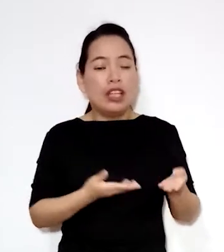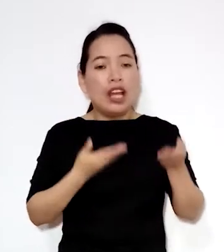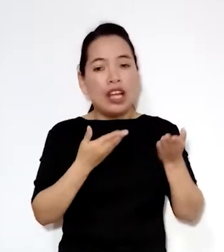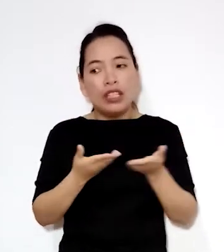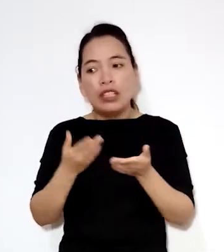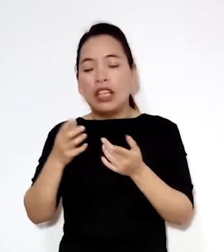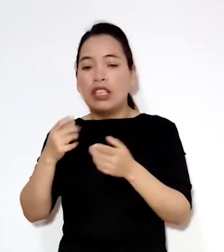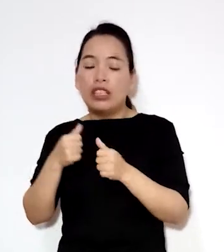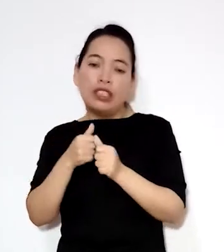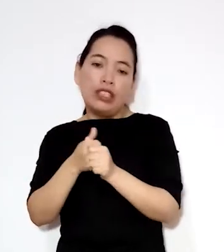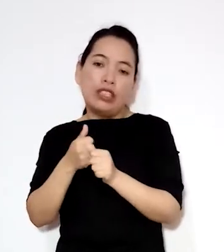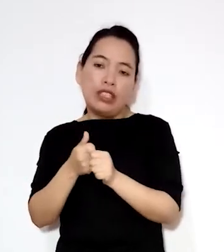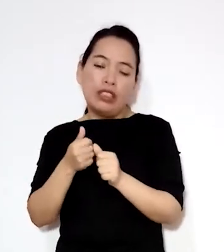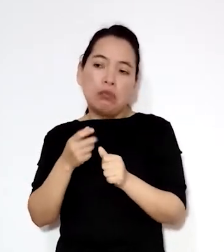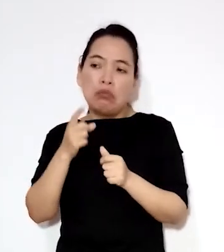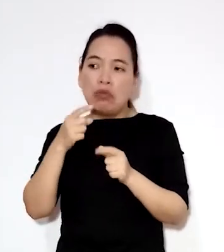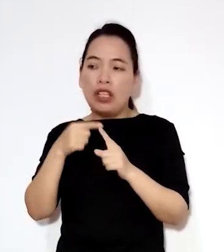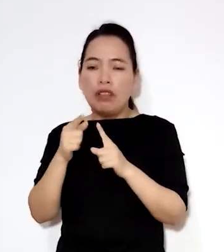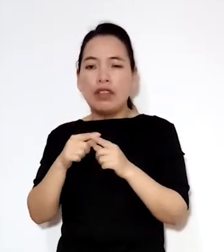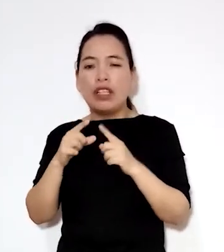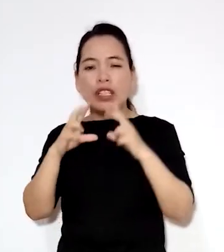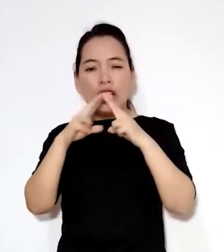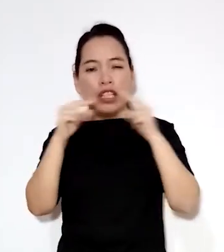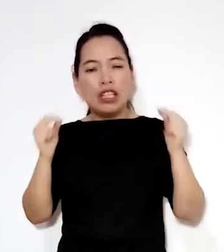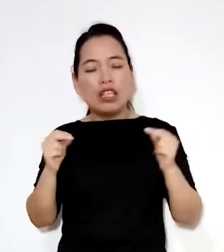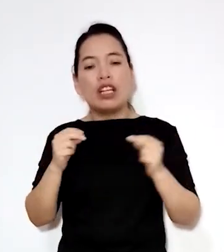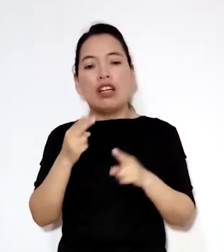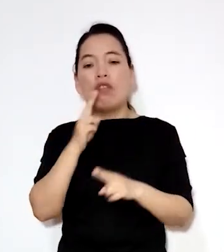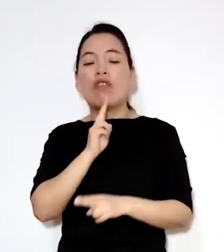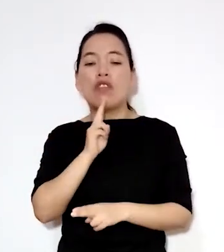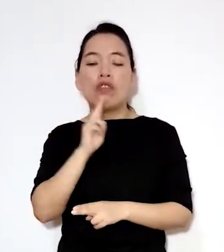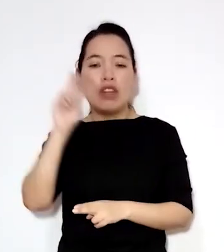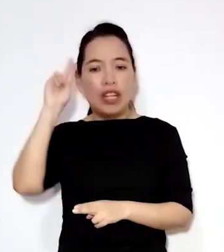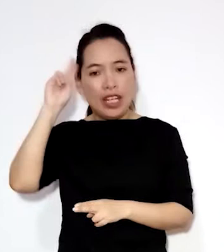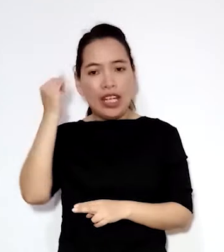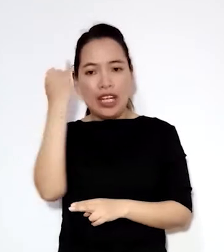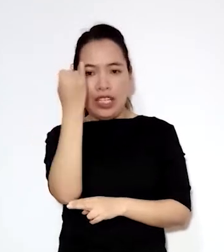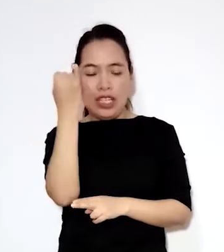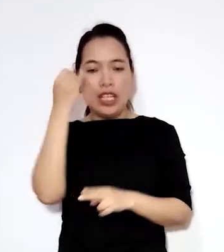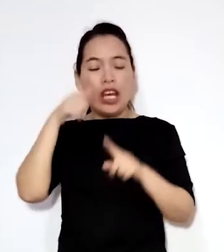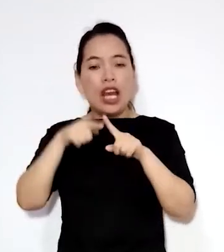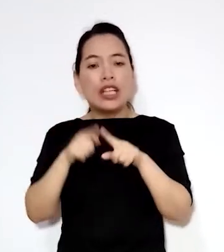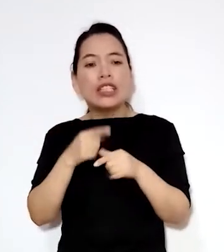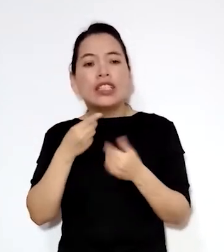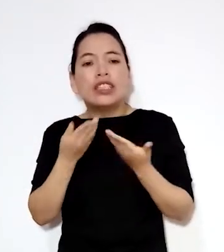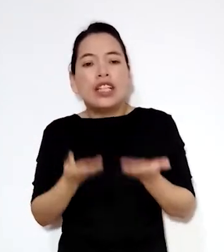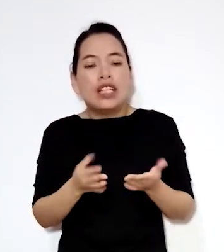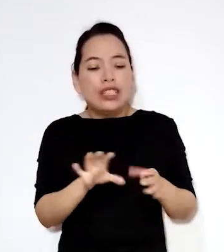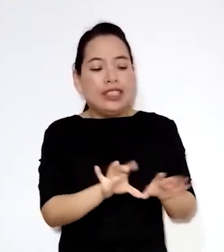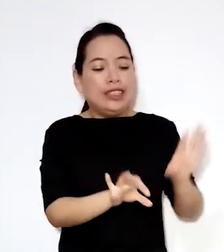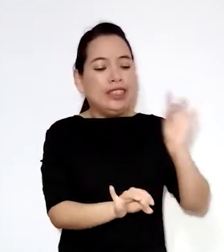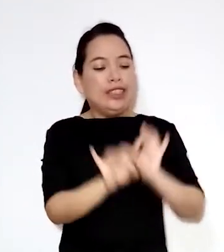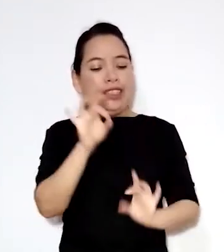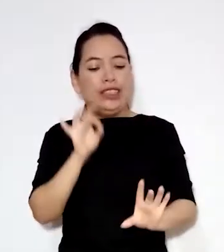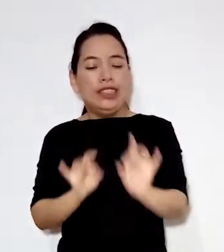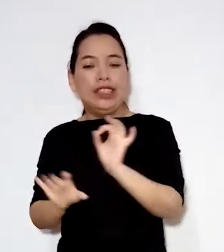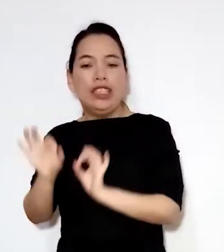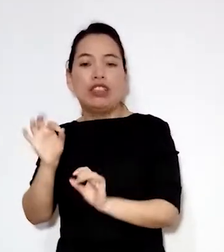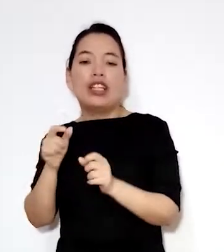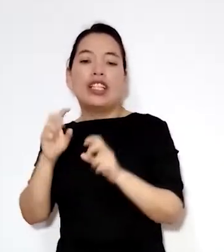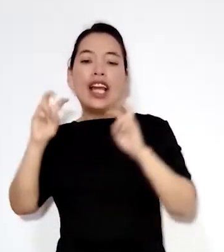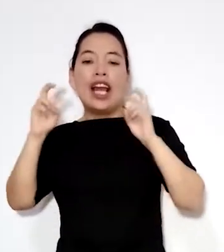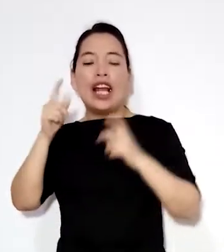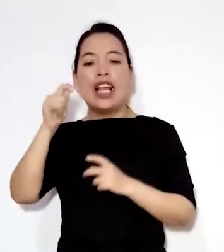mencionados principalmente en los casos de Nicaragua, Honduras y Haití, y el tema de la selección de acuerdo a los tipos